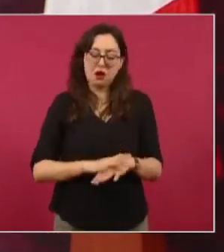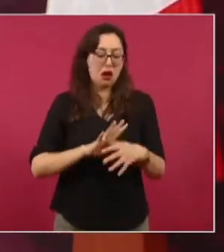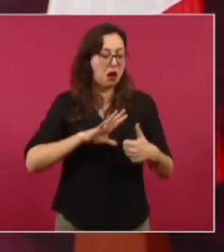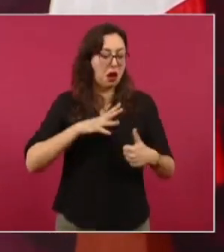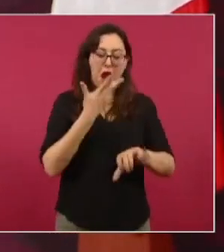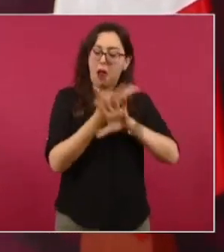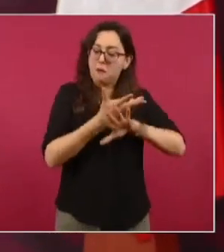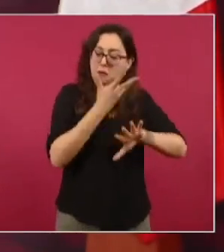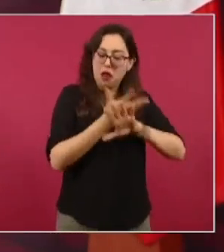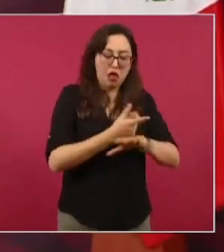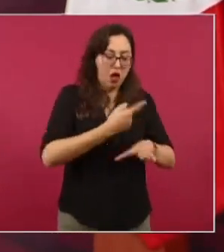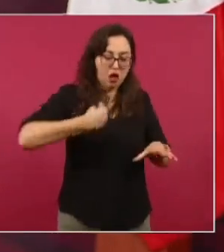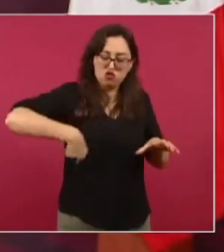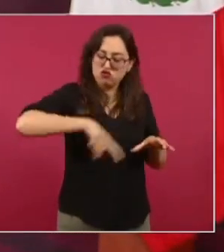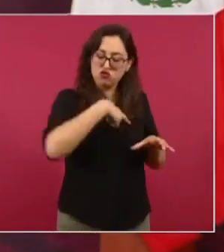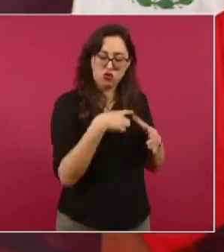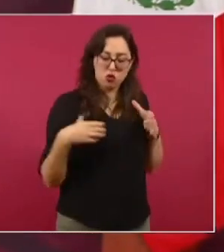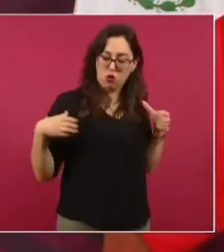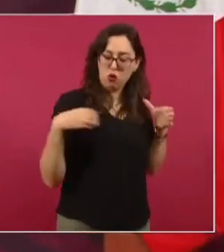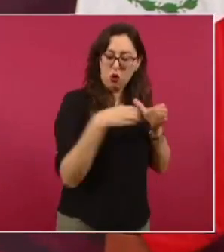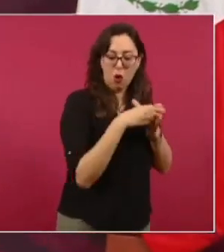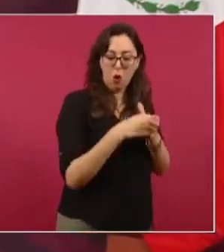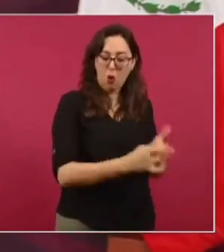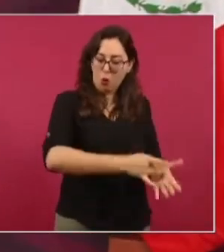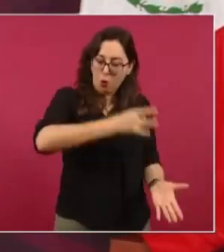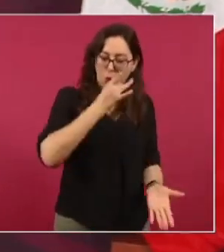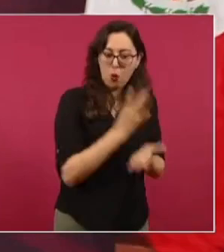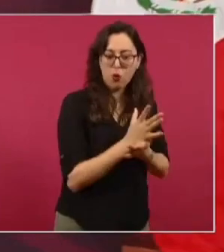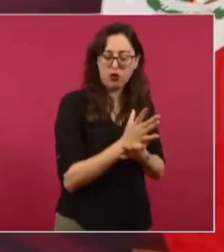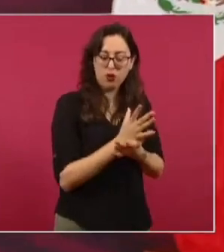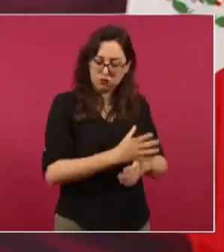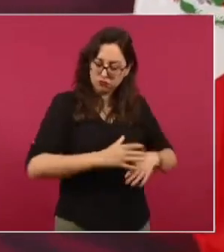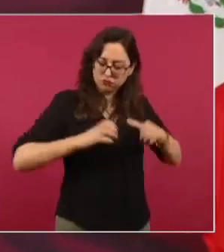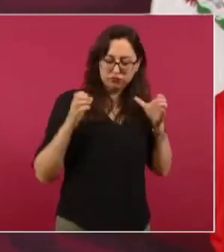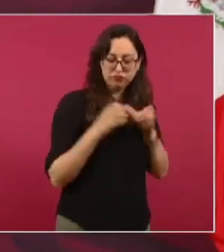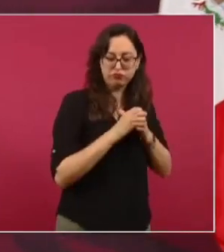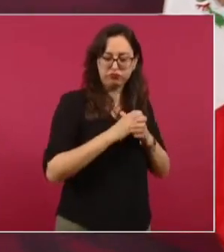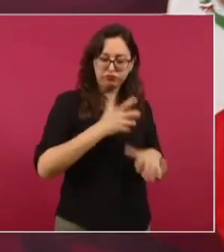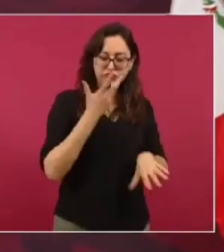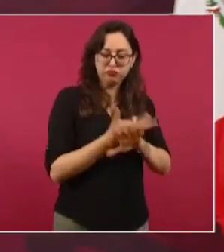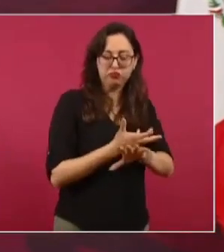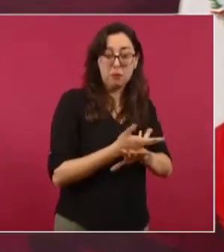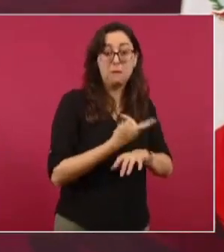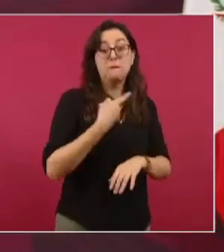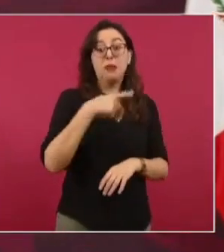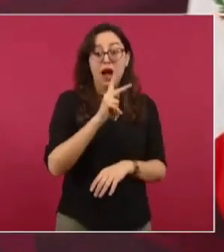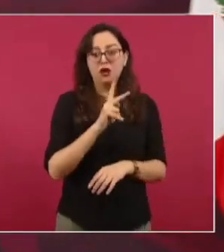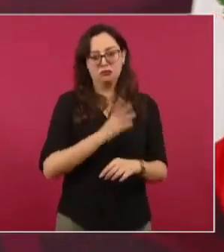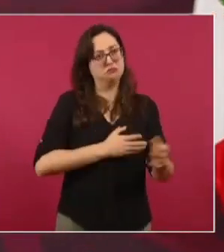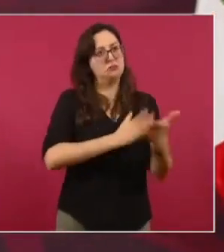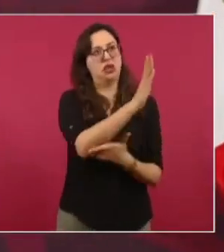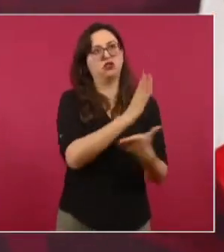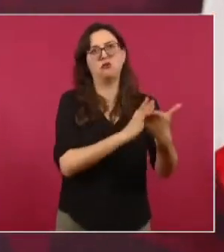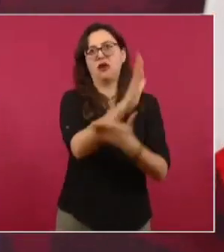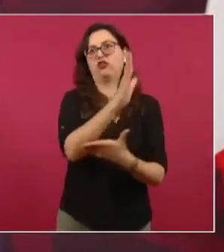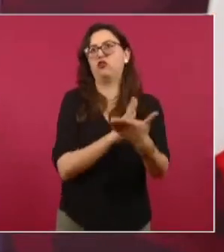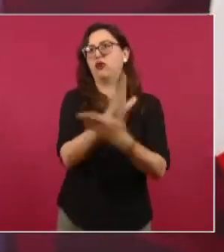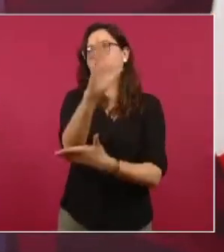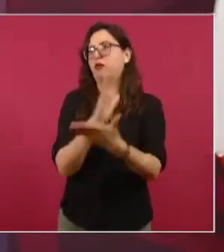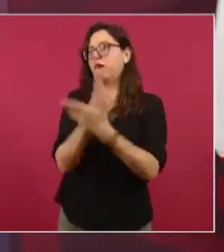se queda ahí sino es América para los americanos también y el mundo entonces